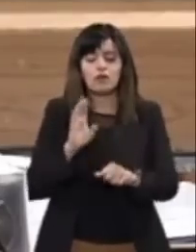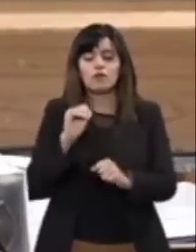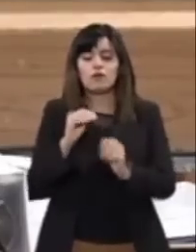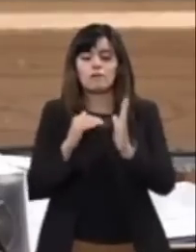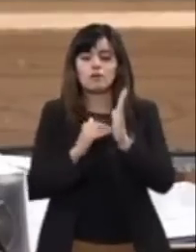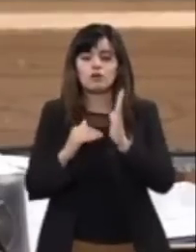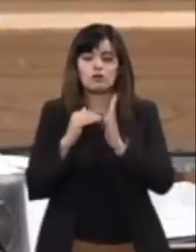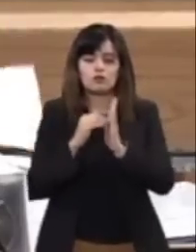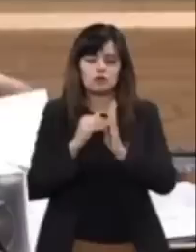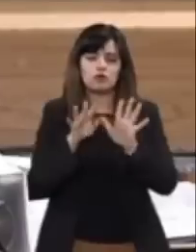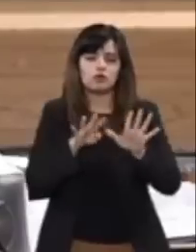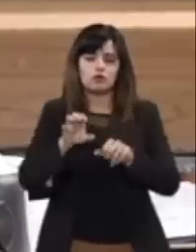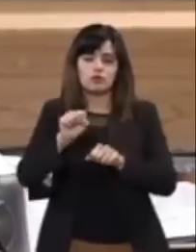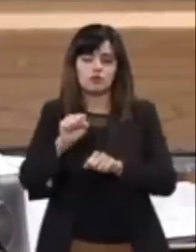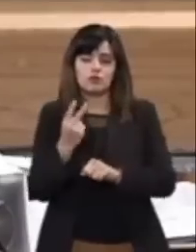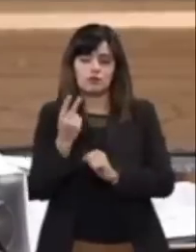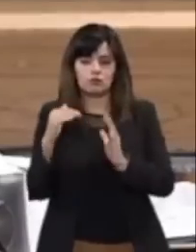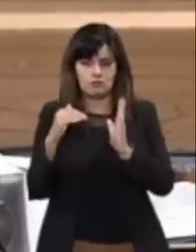$9,762,112.